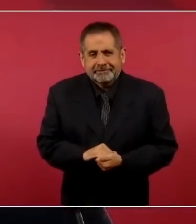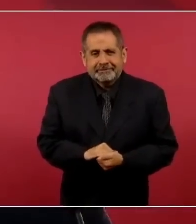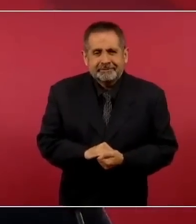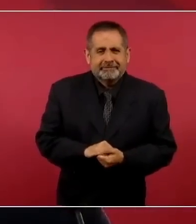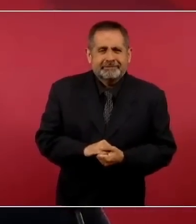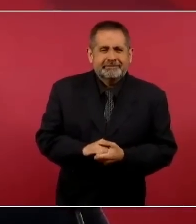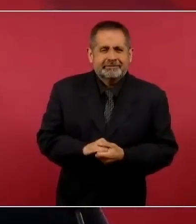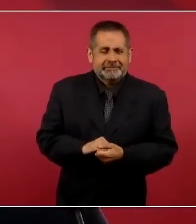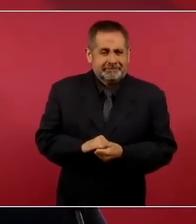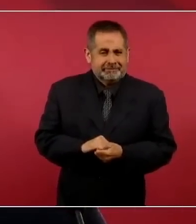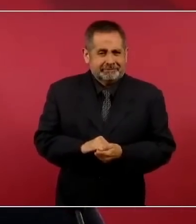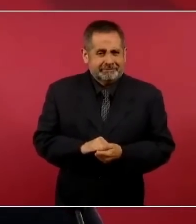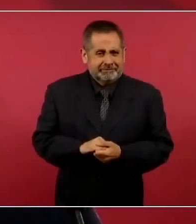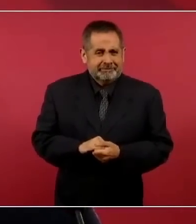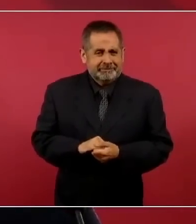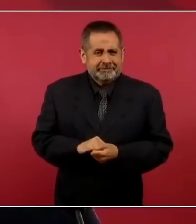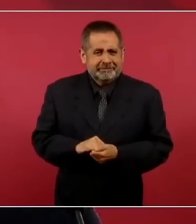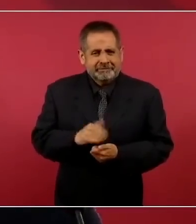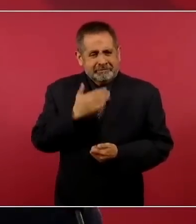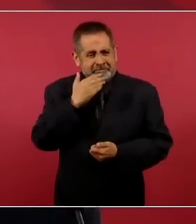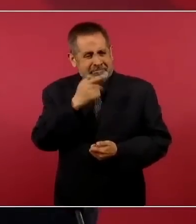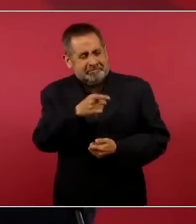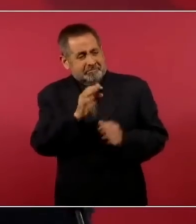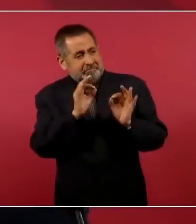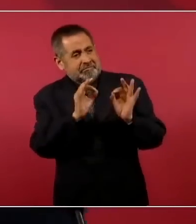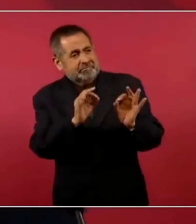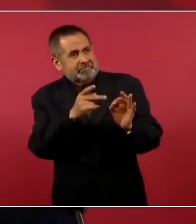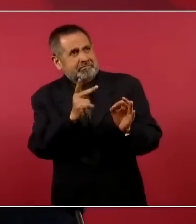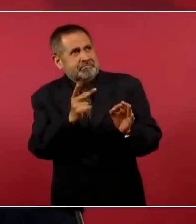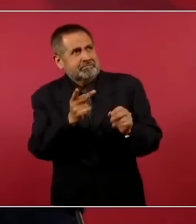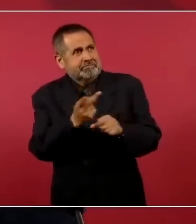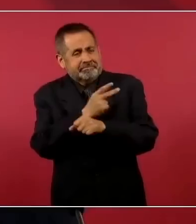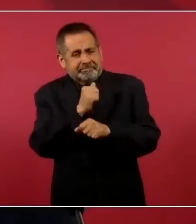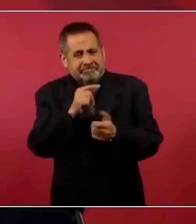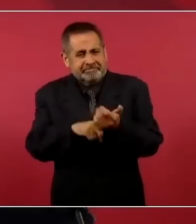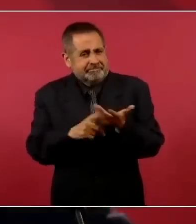pues está muy bien, ahí nos vemos,